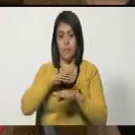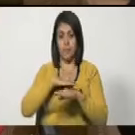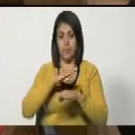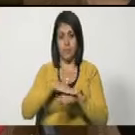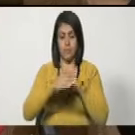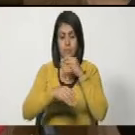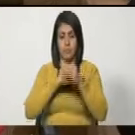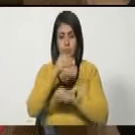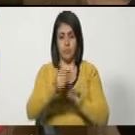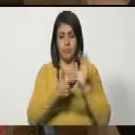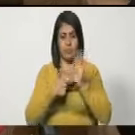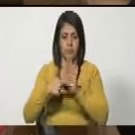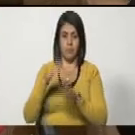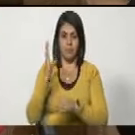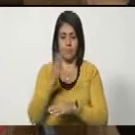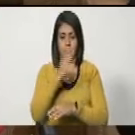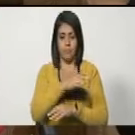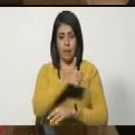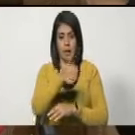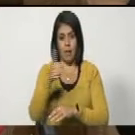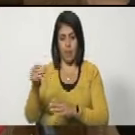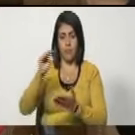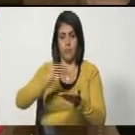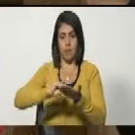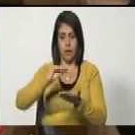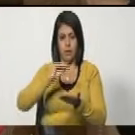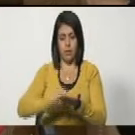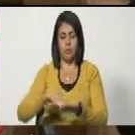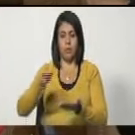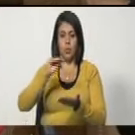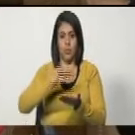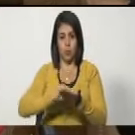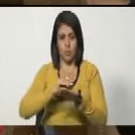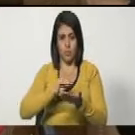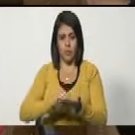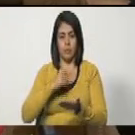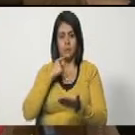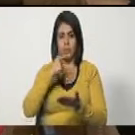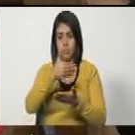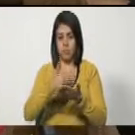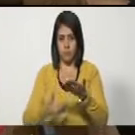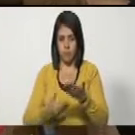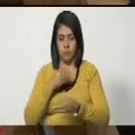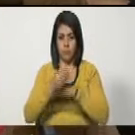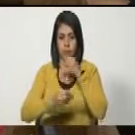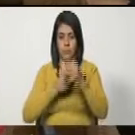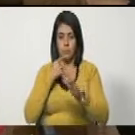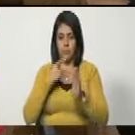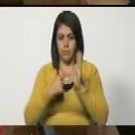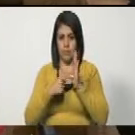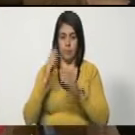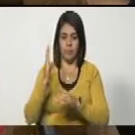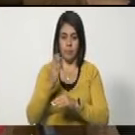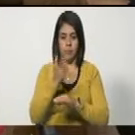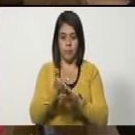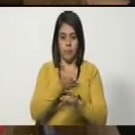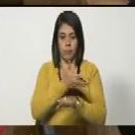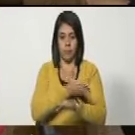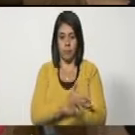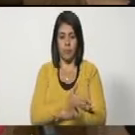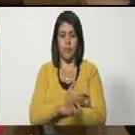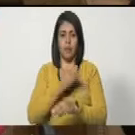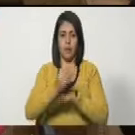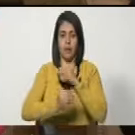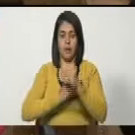serán publicadas las sanciones de cada ocasión de reincidencia, en proporción a la aplicación de la sanción anterior. A